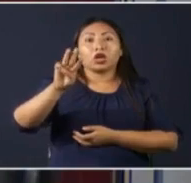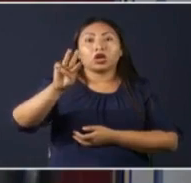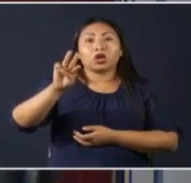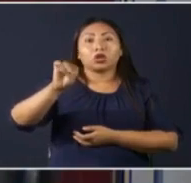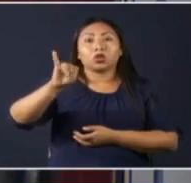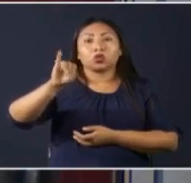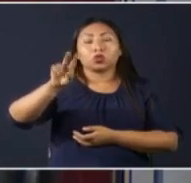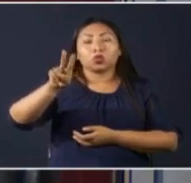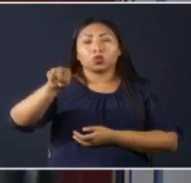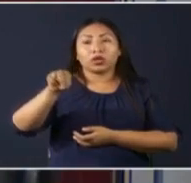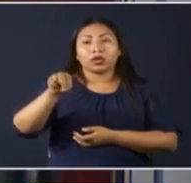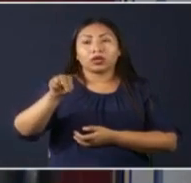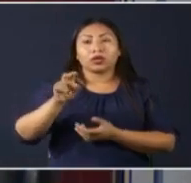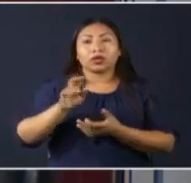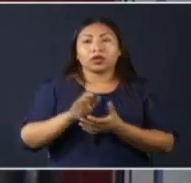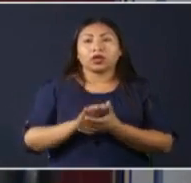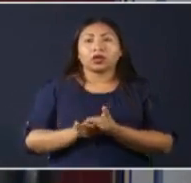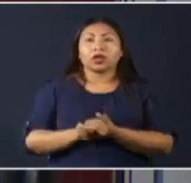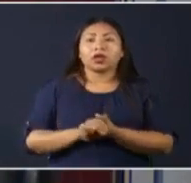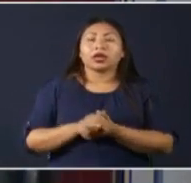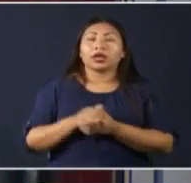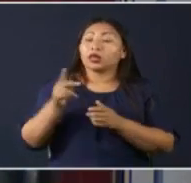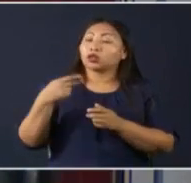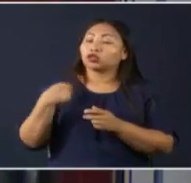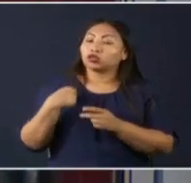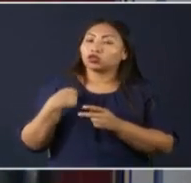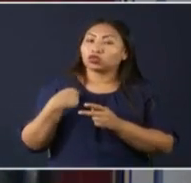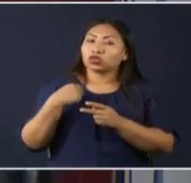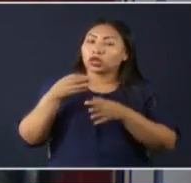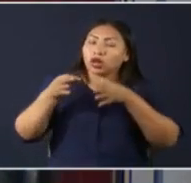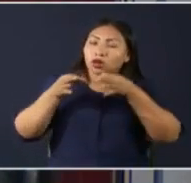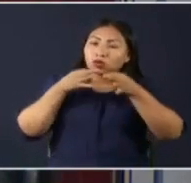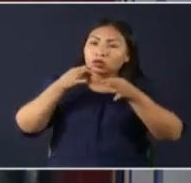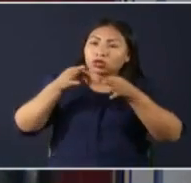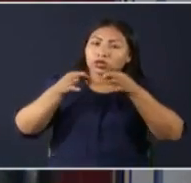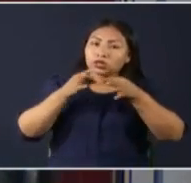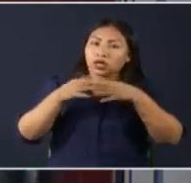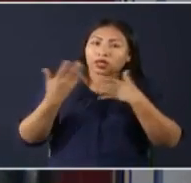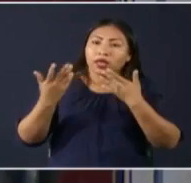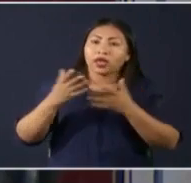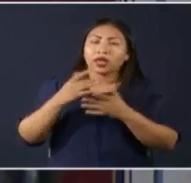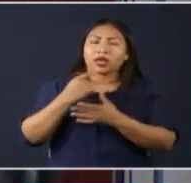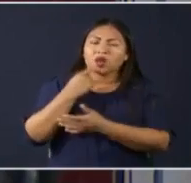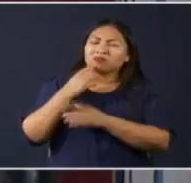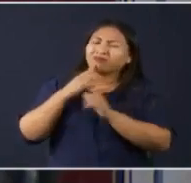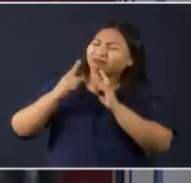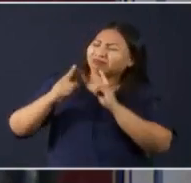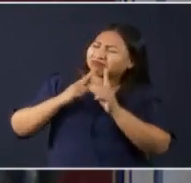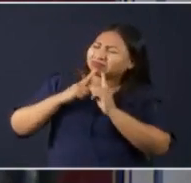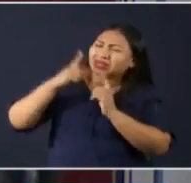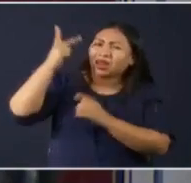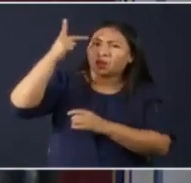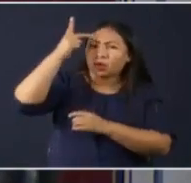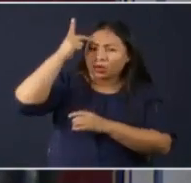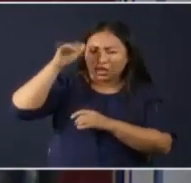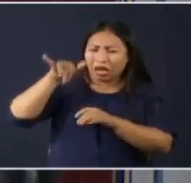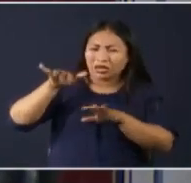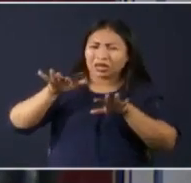entrevista, y como es su costumbre, arremete contra la clase política, contra este órgano de